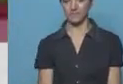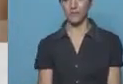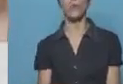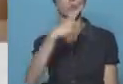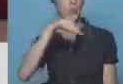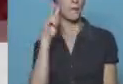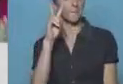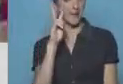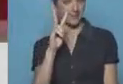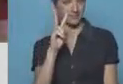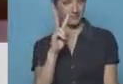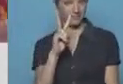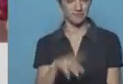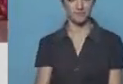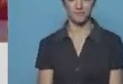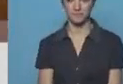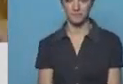viendo.